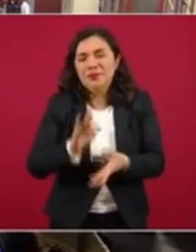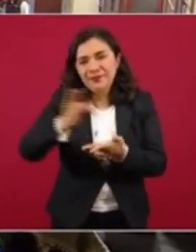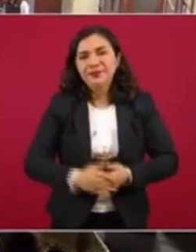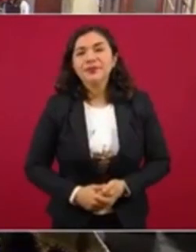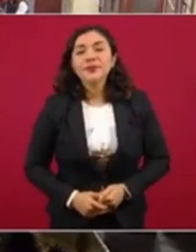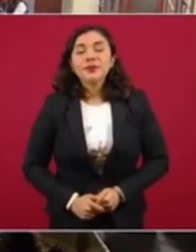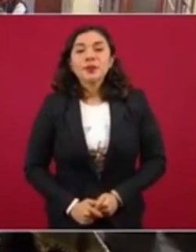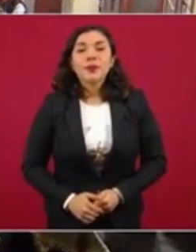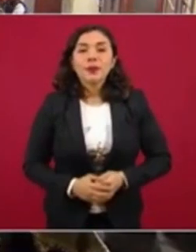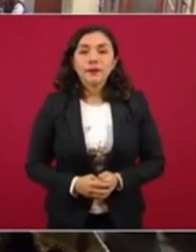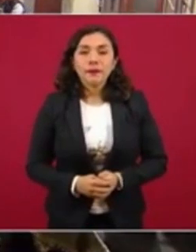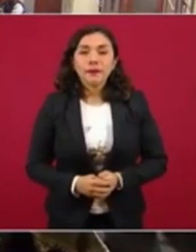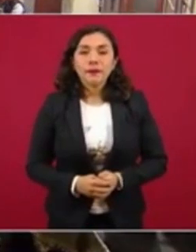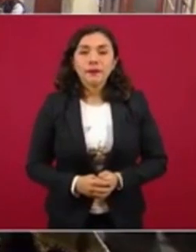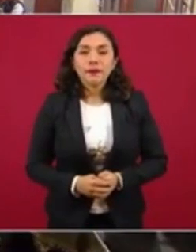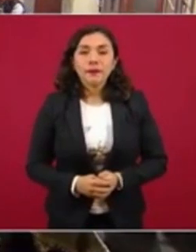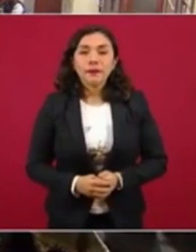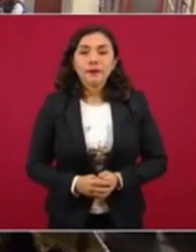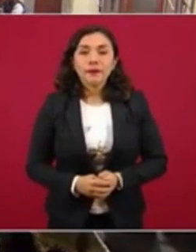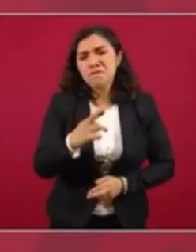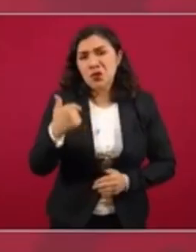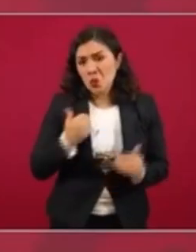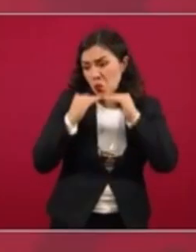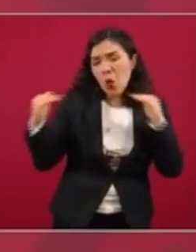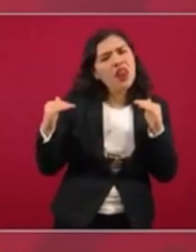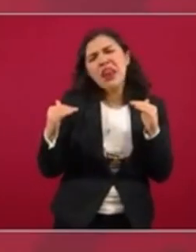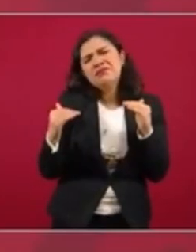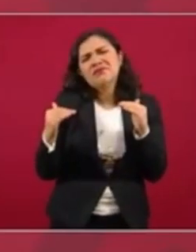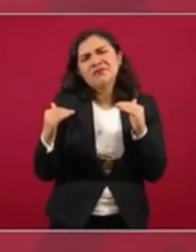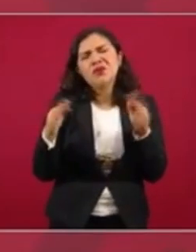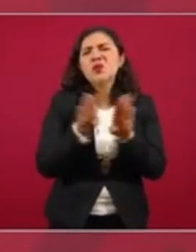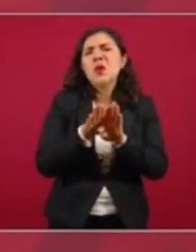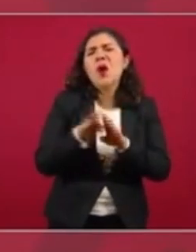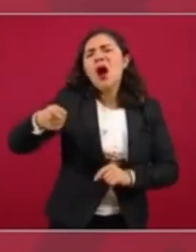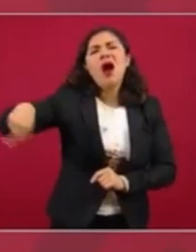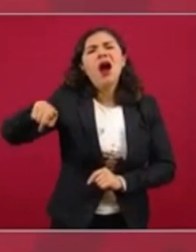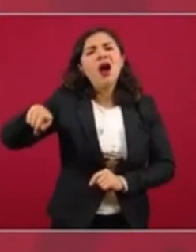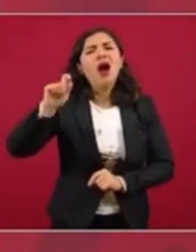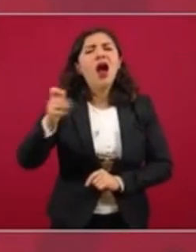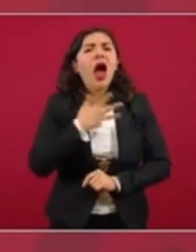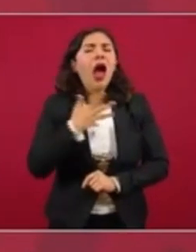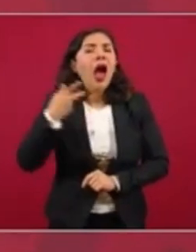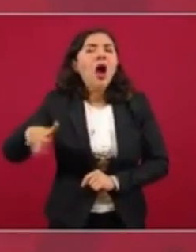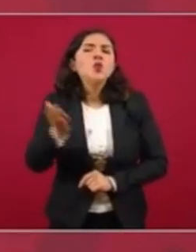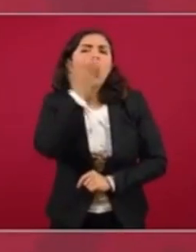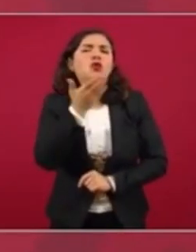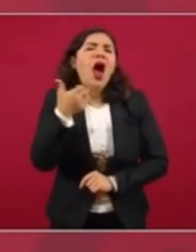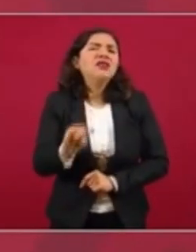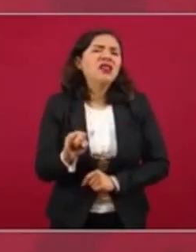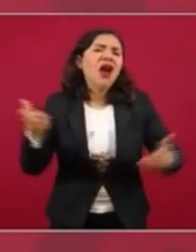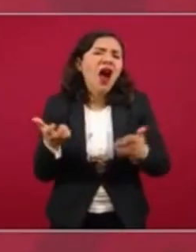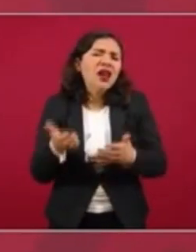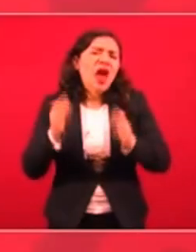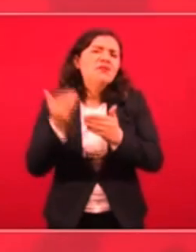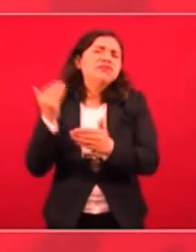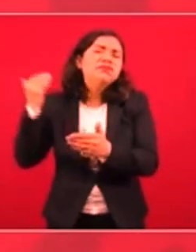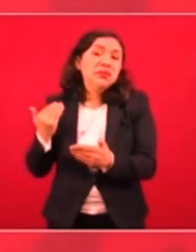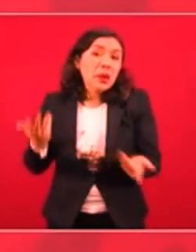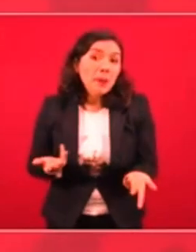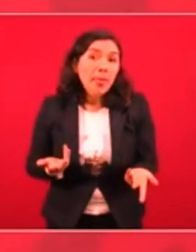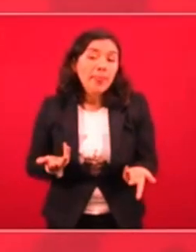Pues mire, nada más contestar que no somos iguales, como ellos tienen esas prácticas,